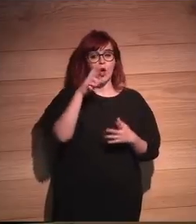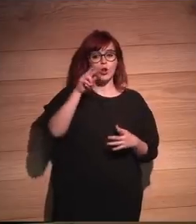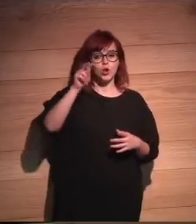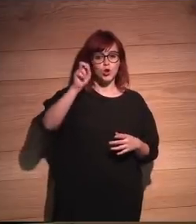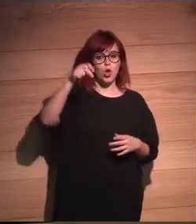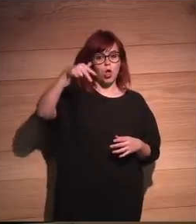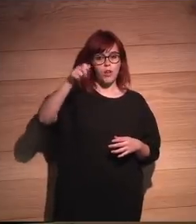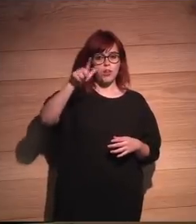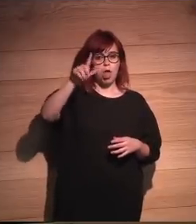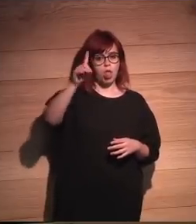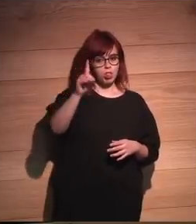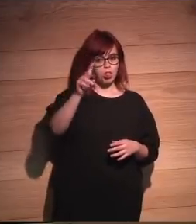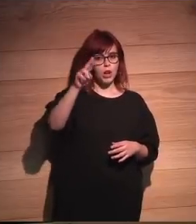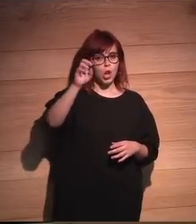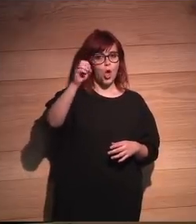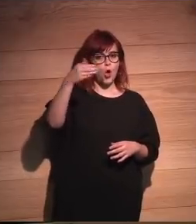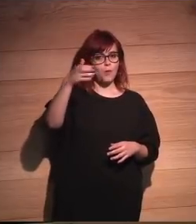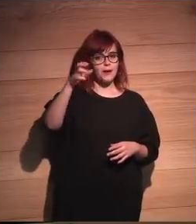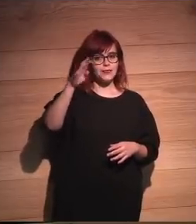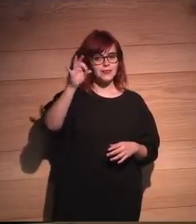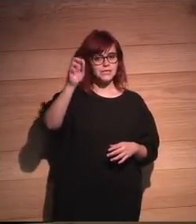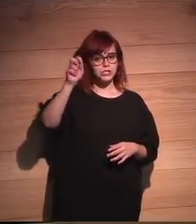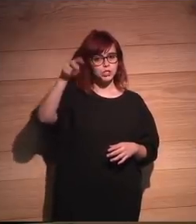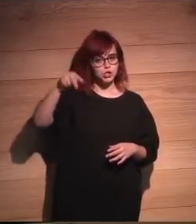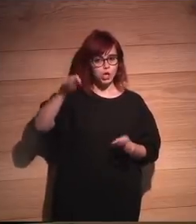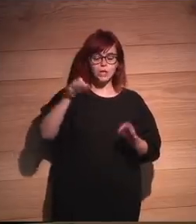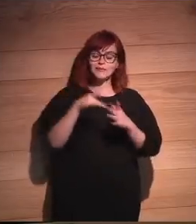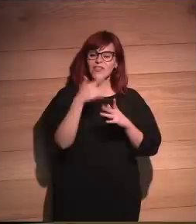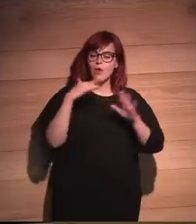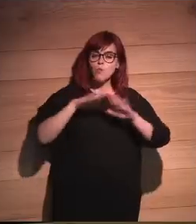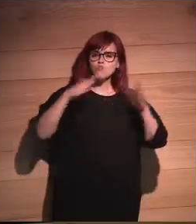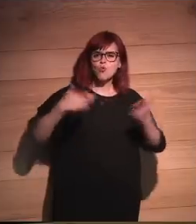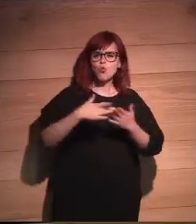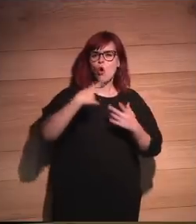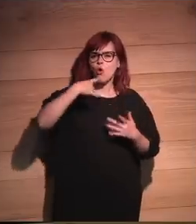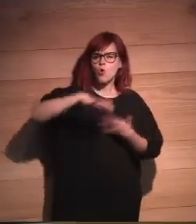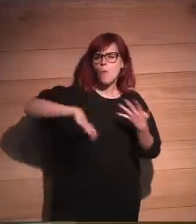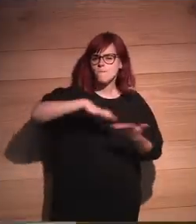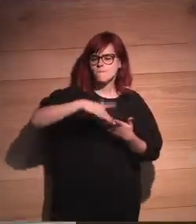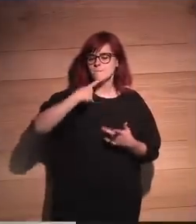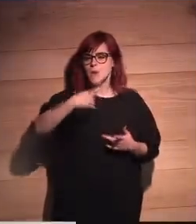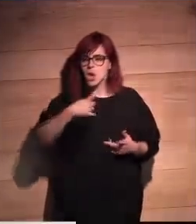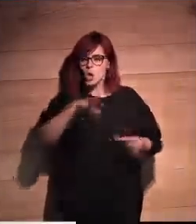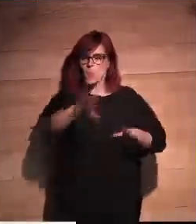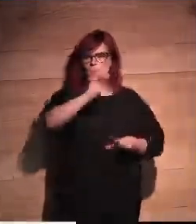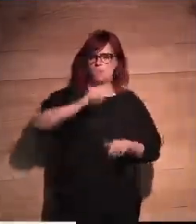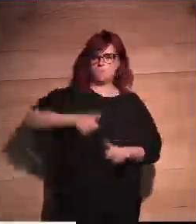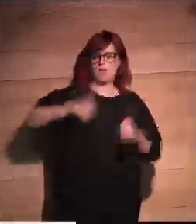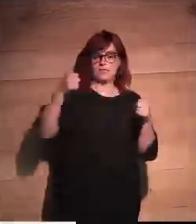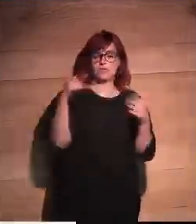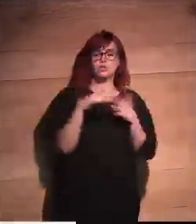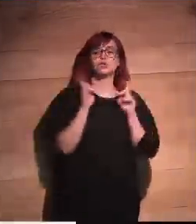Ronald Robertson ya dice que este es un mundo mucho más complejo, un fenómeno mucho más complejo como para